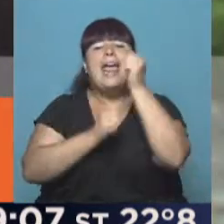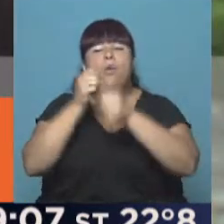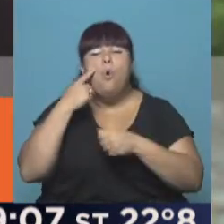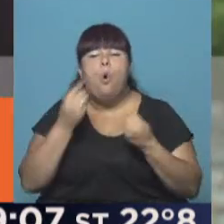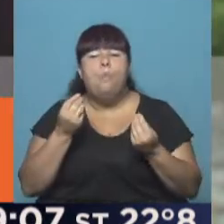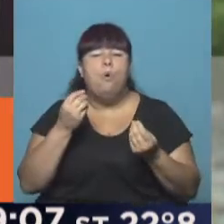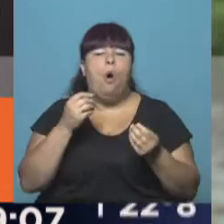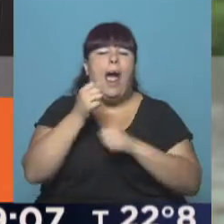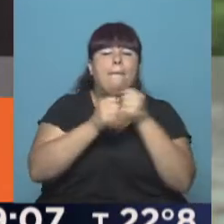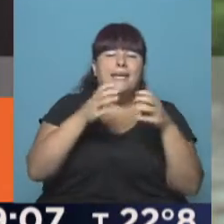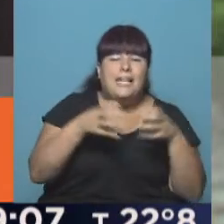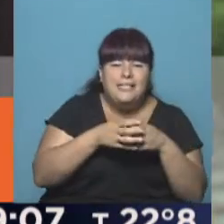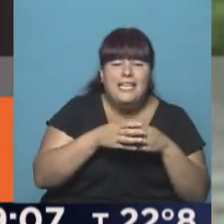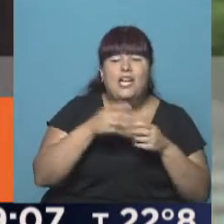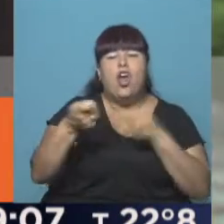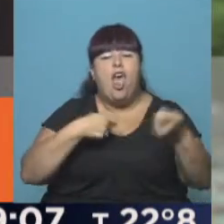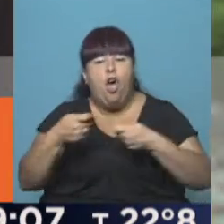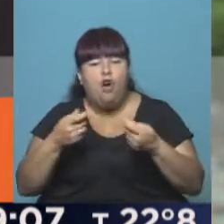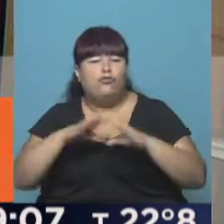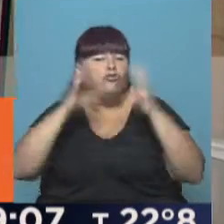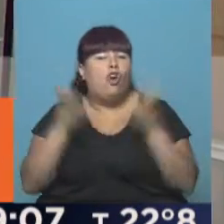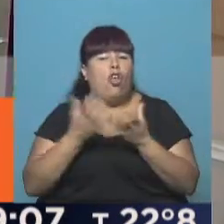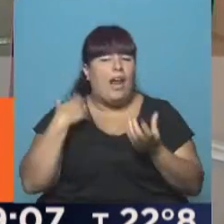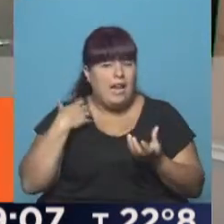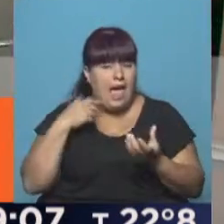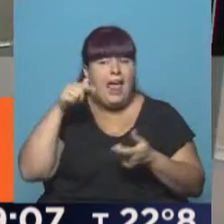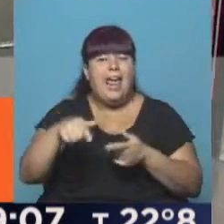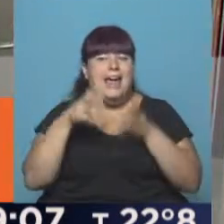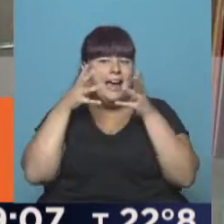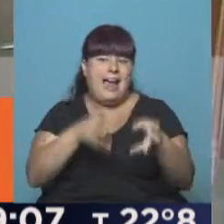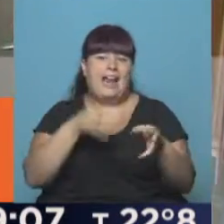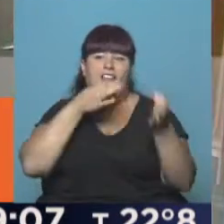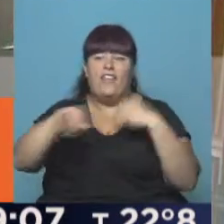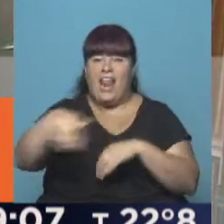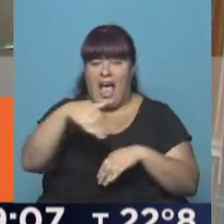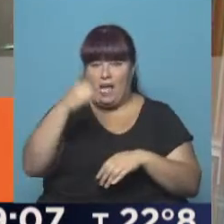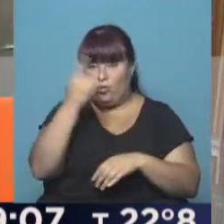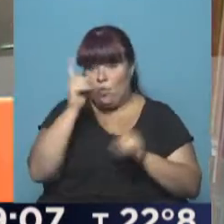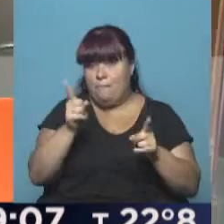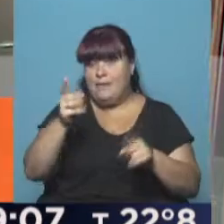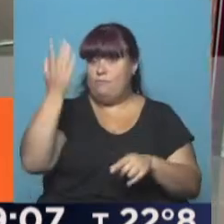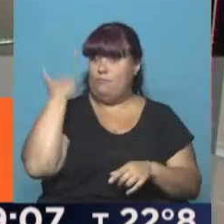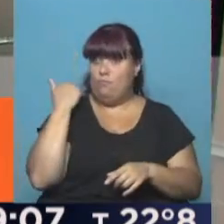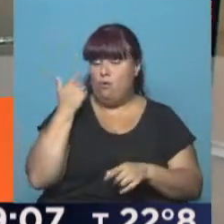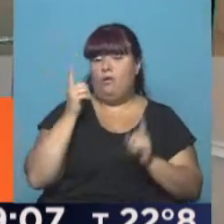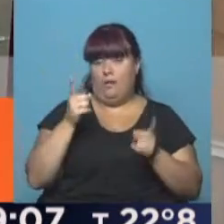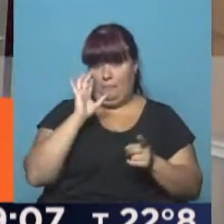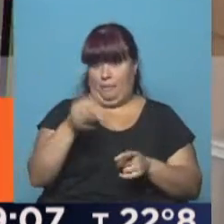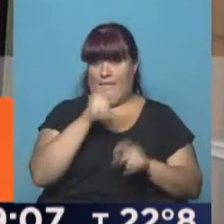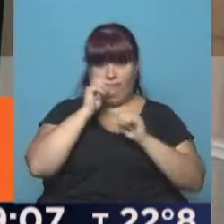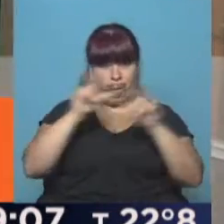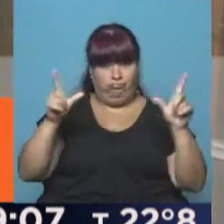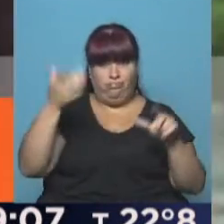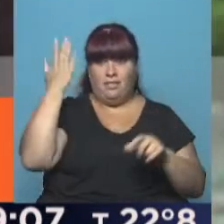como ven la pequeña y mediana empresa los comerciantes en definitiva es que combate a la venta ilegal como asus lo que se ha visto las imágenes